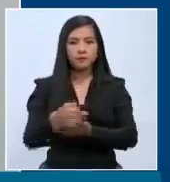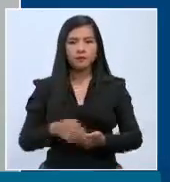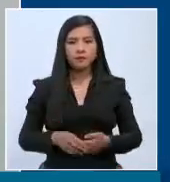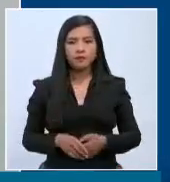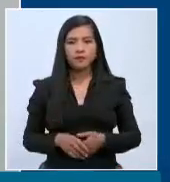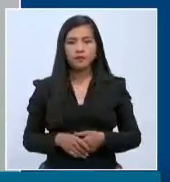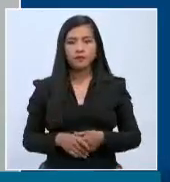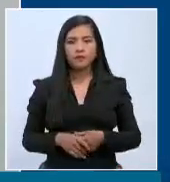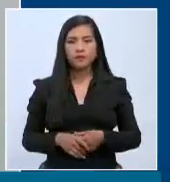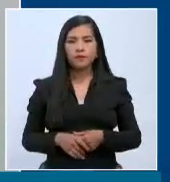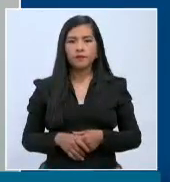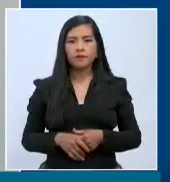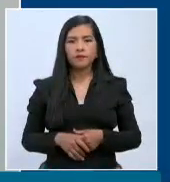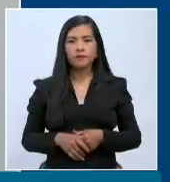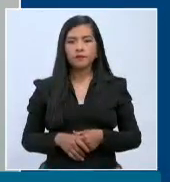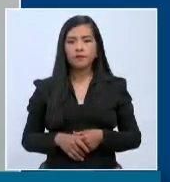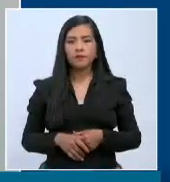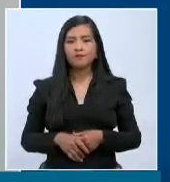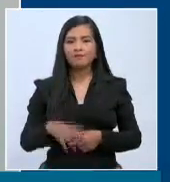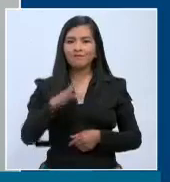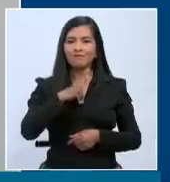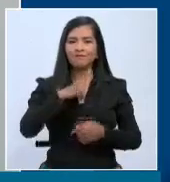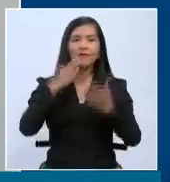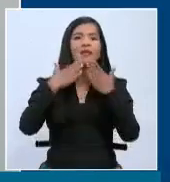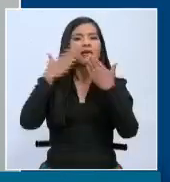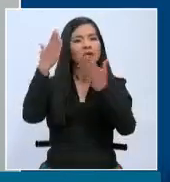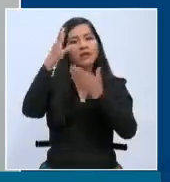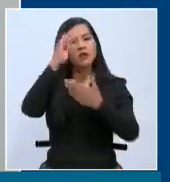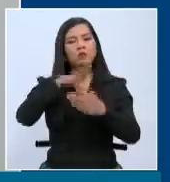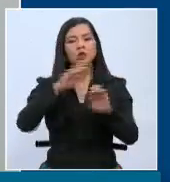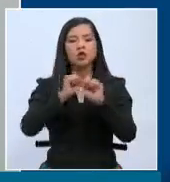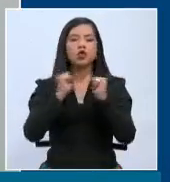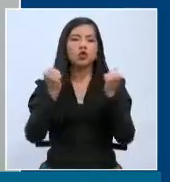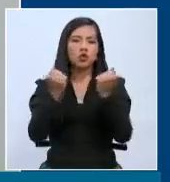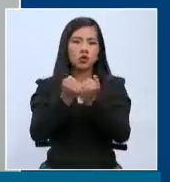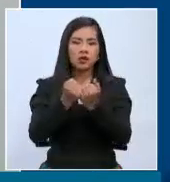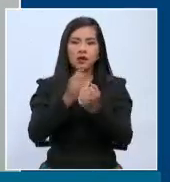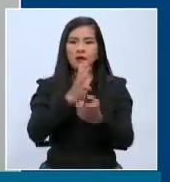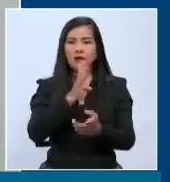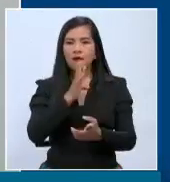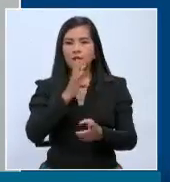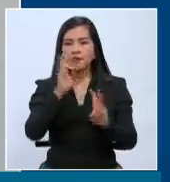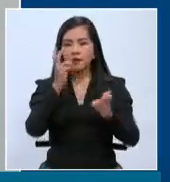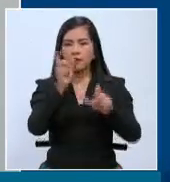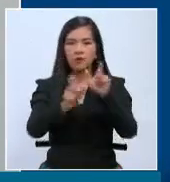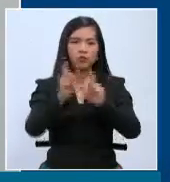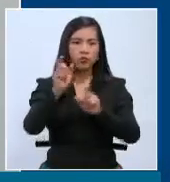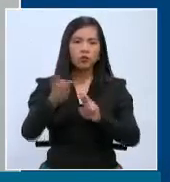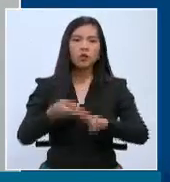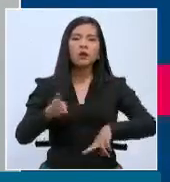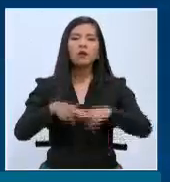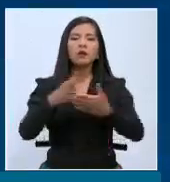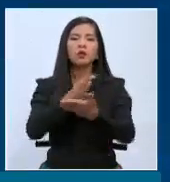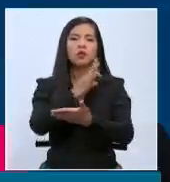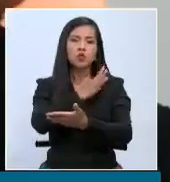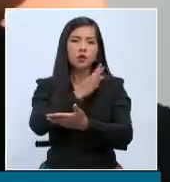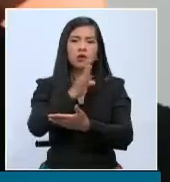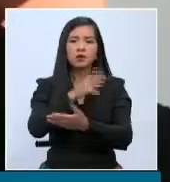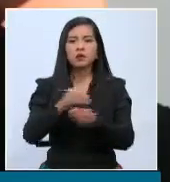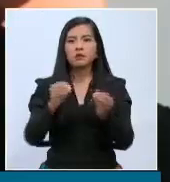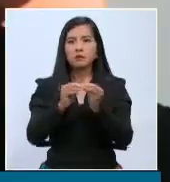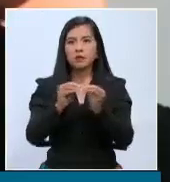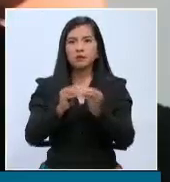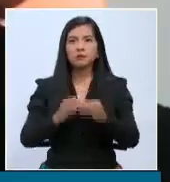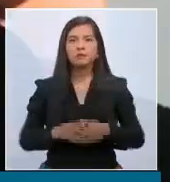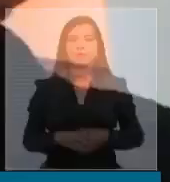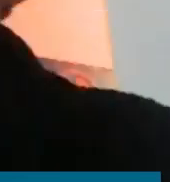2021. Bien, Eduardo Paz, sociólogo, en el análisis sobre el tema del incremento salarial y la política social que